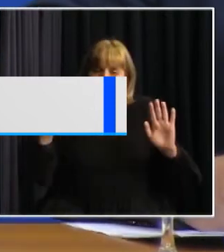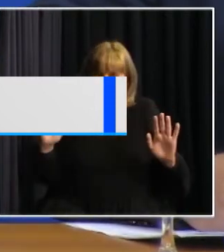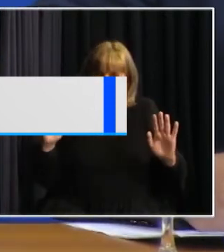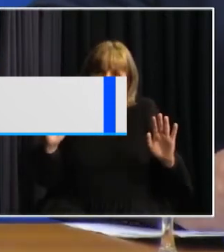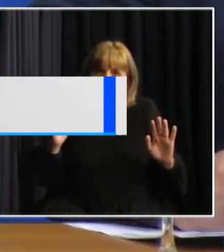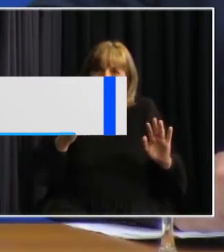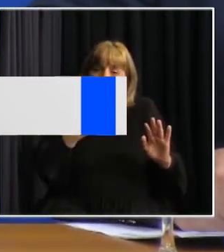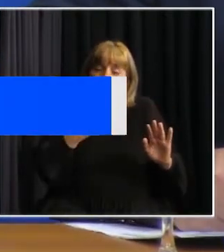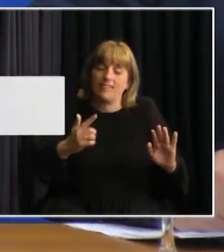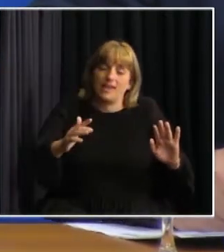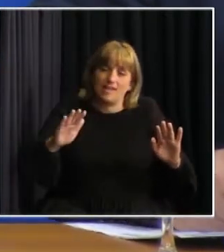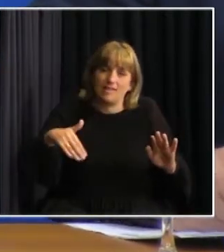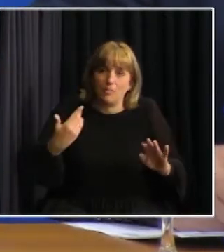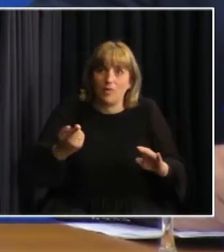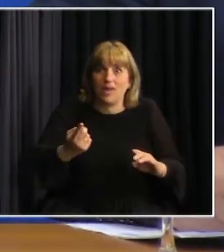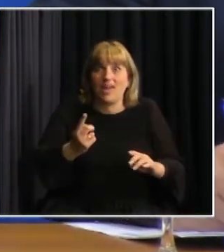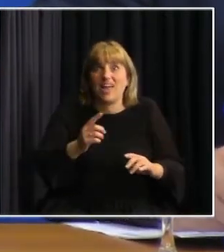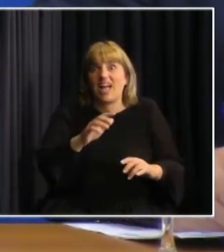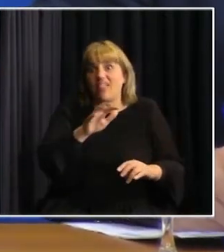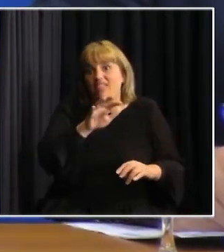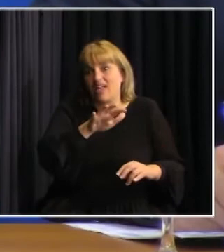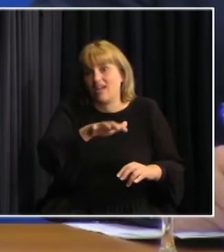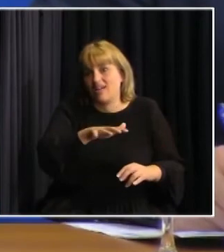tomarán en cada caso